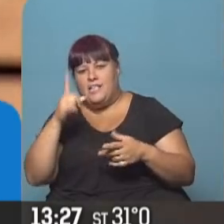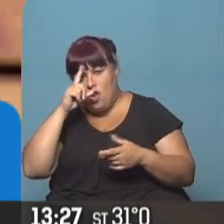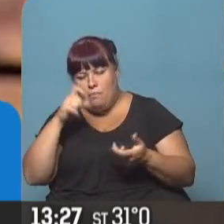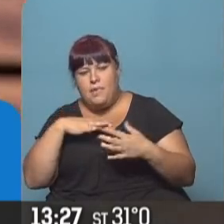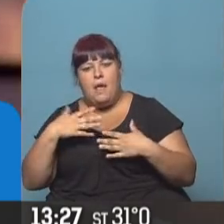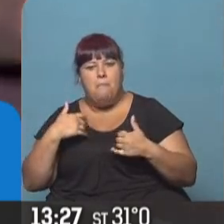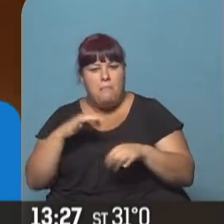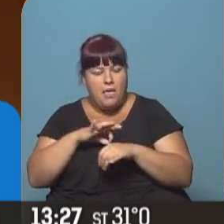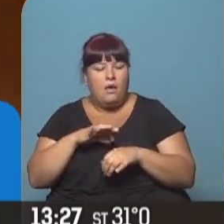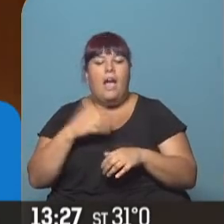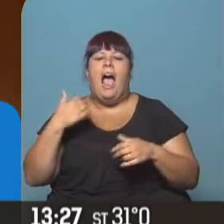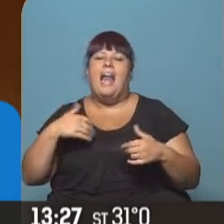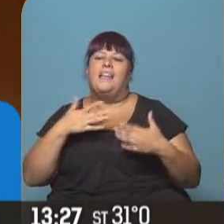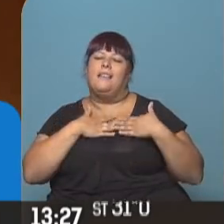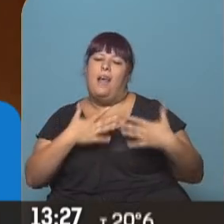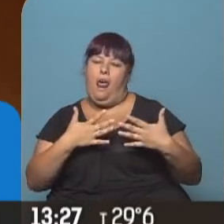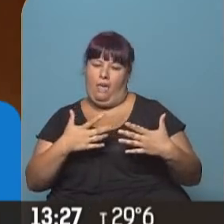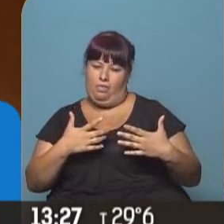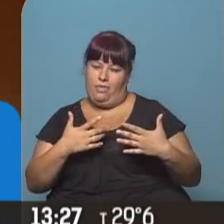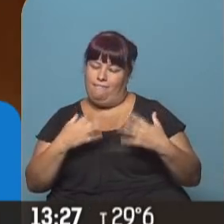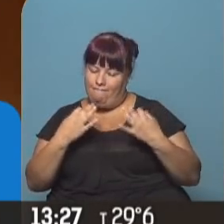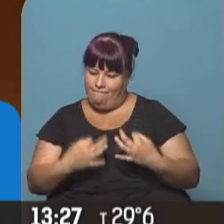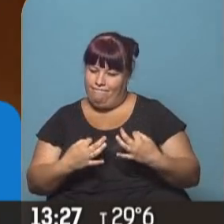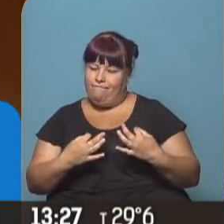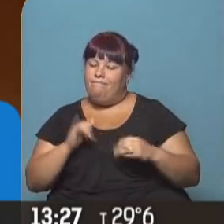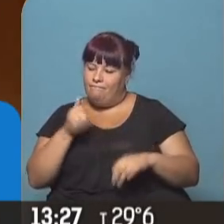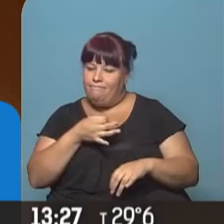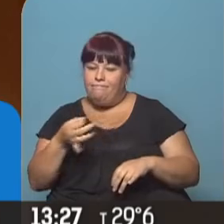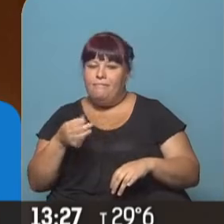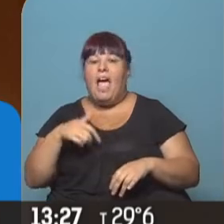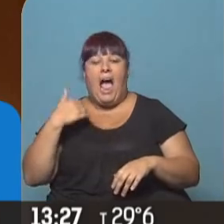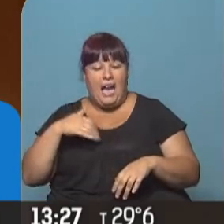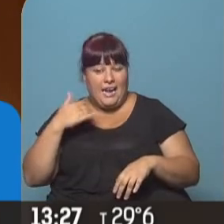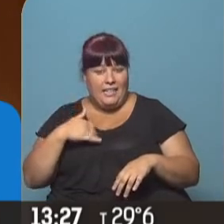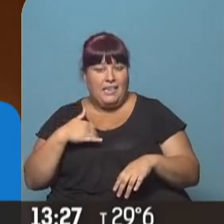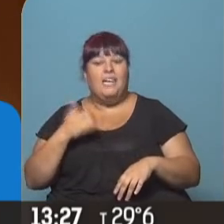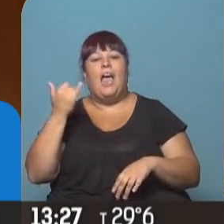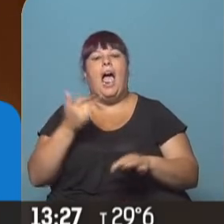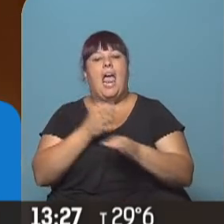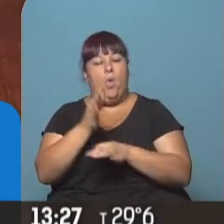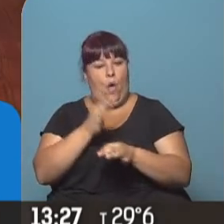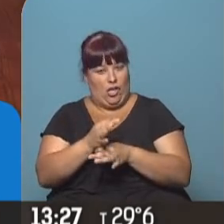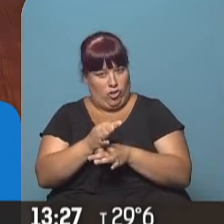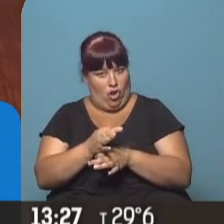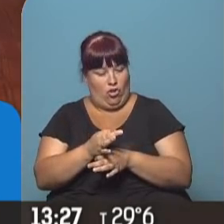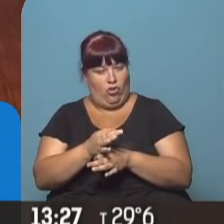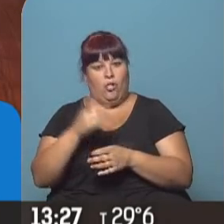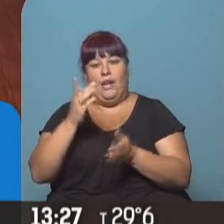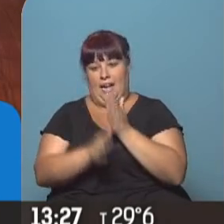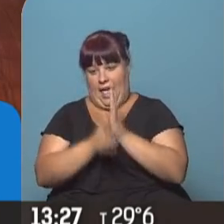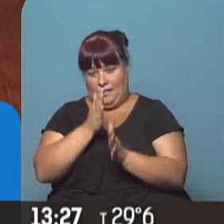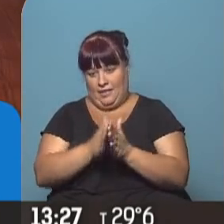La Argentina es muy generosa. Claro que sí. Evidentemente, la Argentina tiene educación no